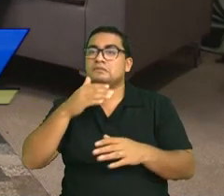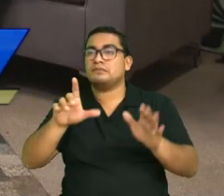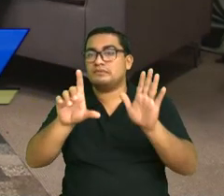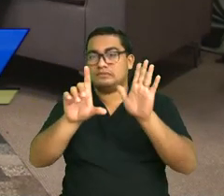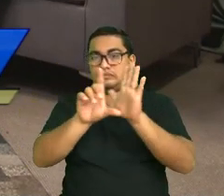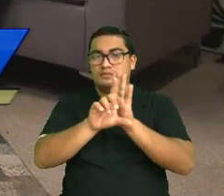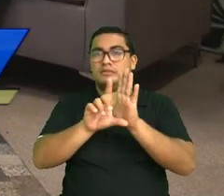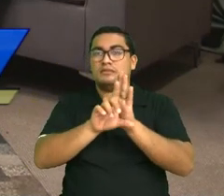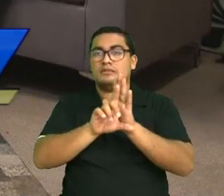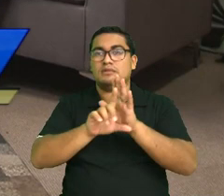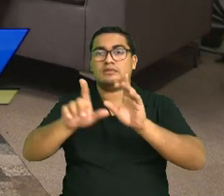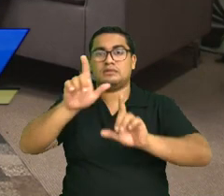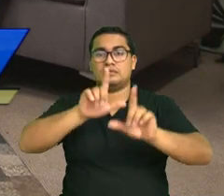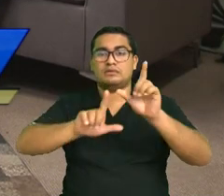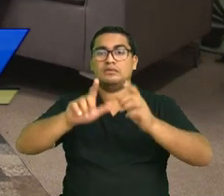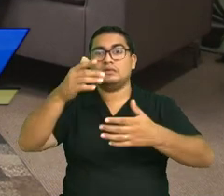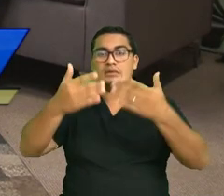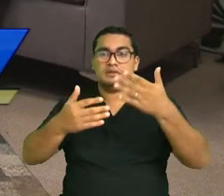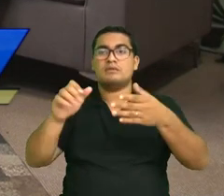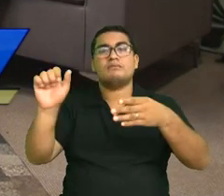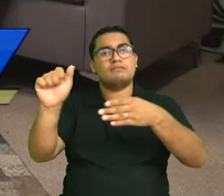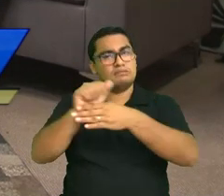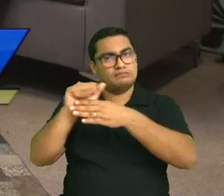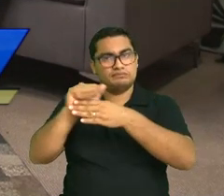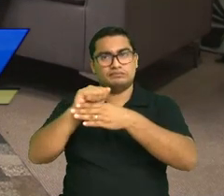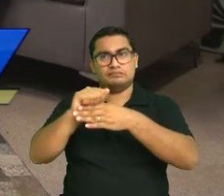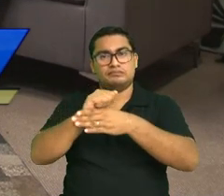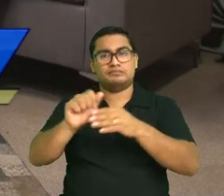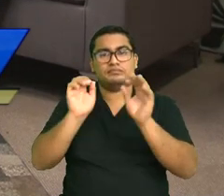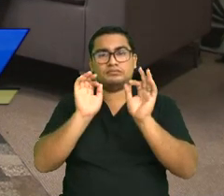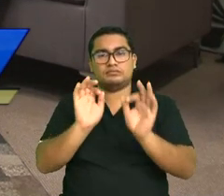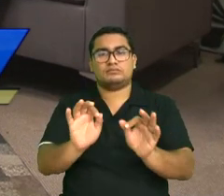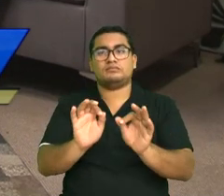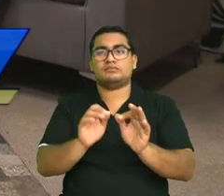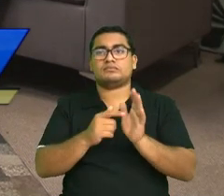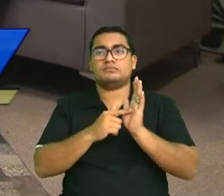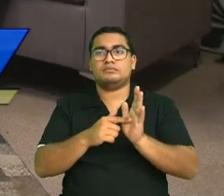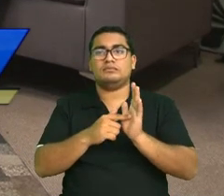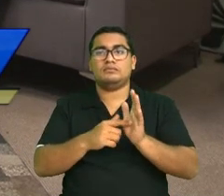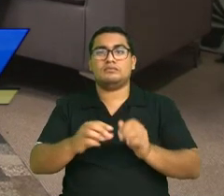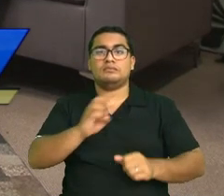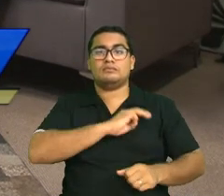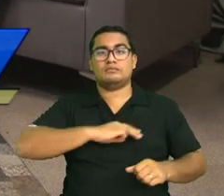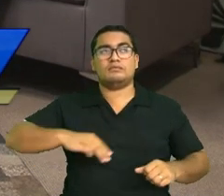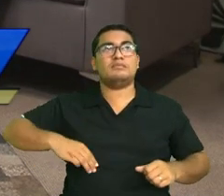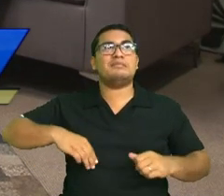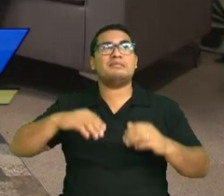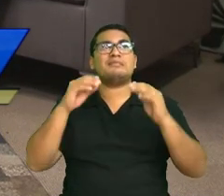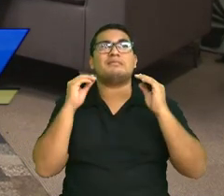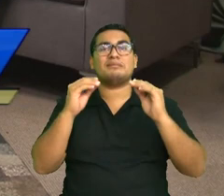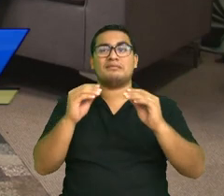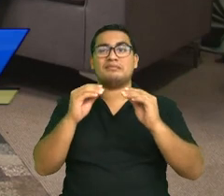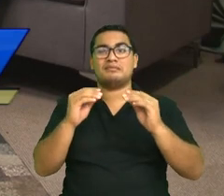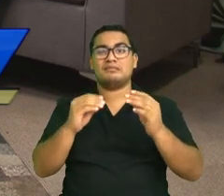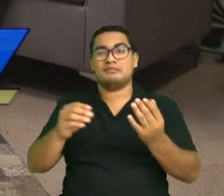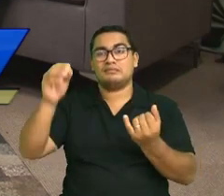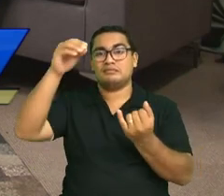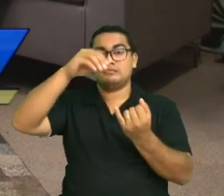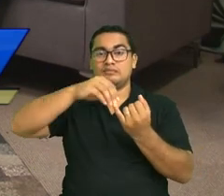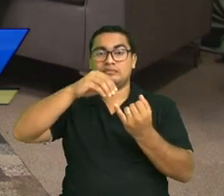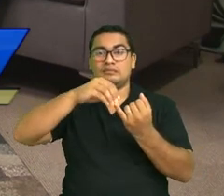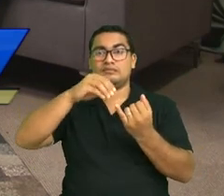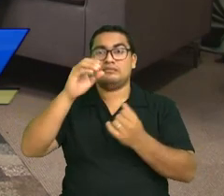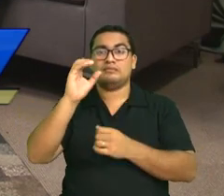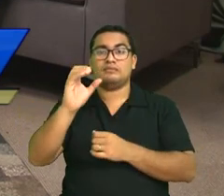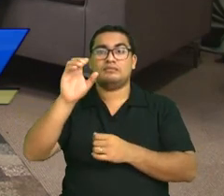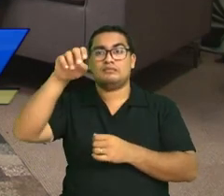está poniendo en práctica, que hay una articulación entre el Ministerio de Educación, el INATEC y el CNU,